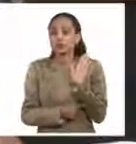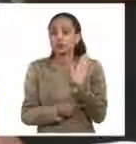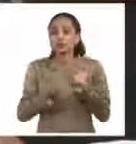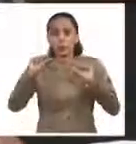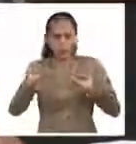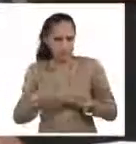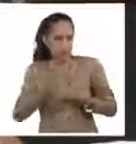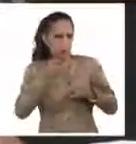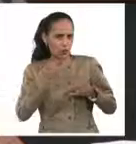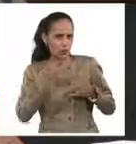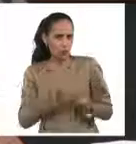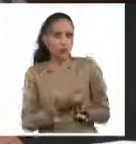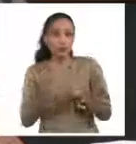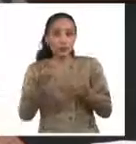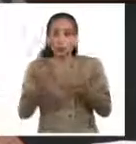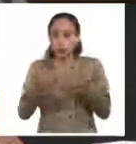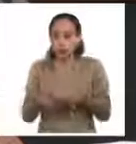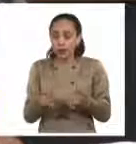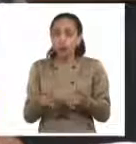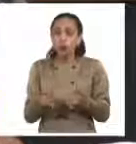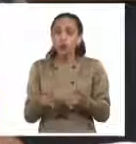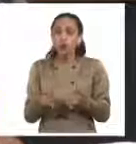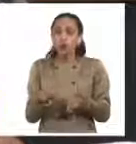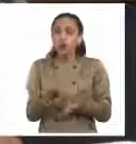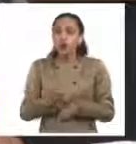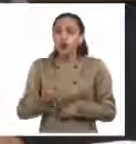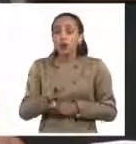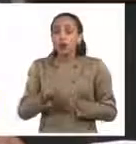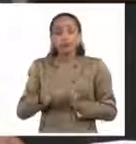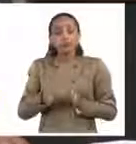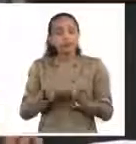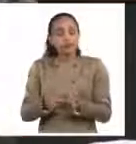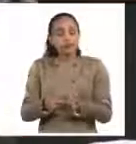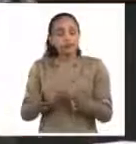letalidad, etcétera, se recomienda